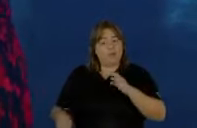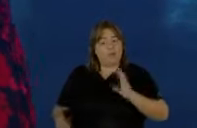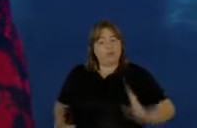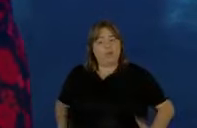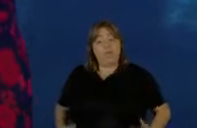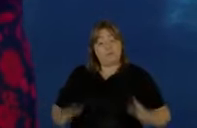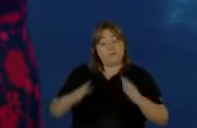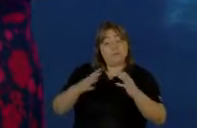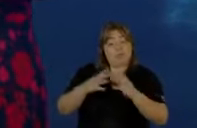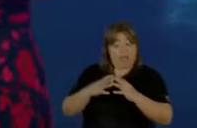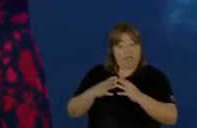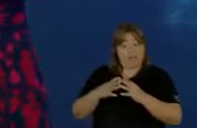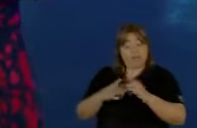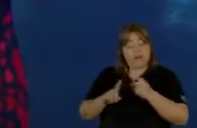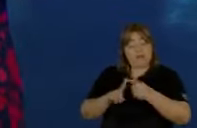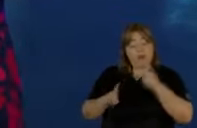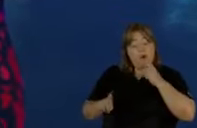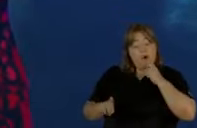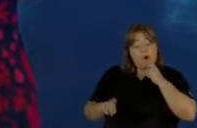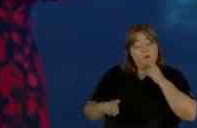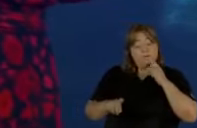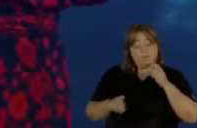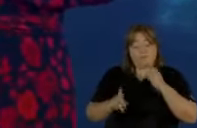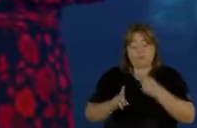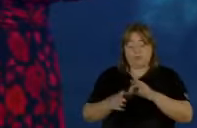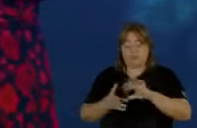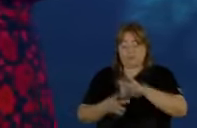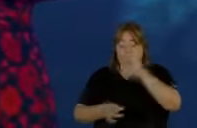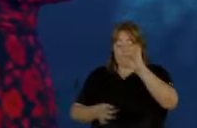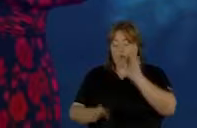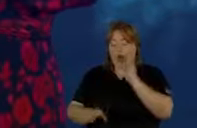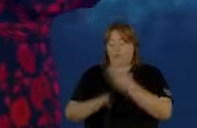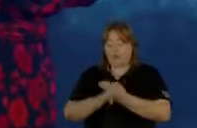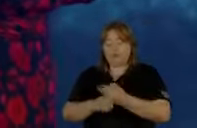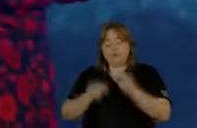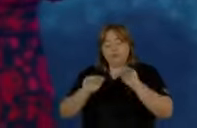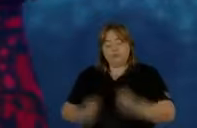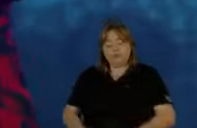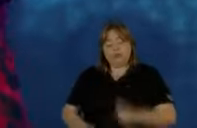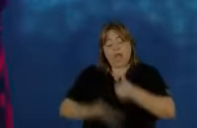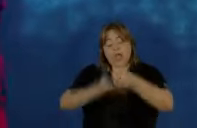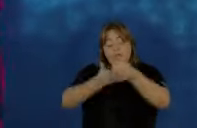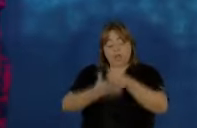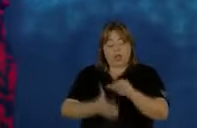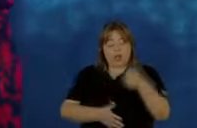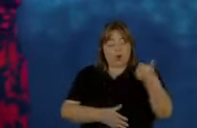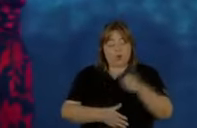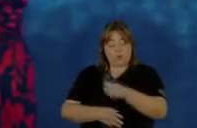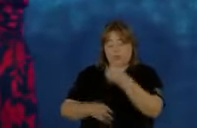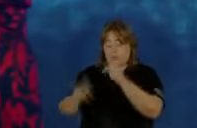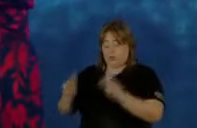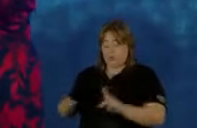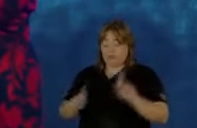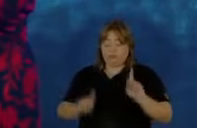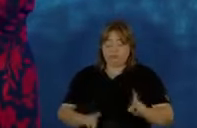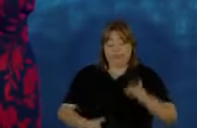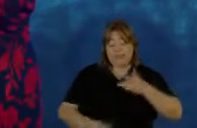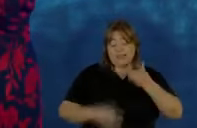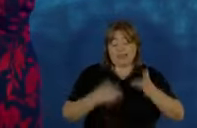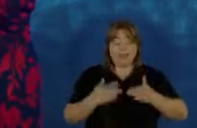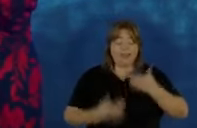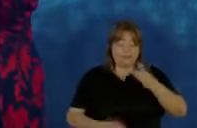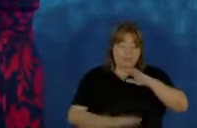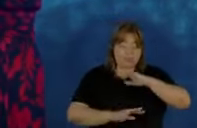hijos espirituales, puedes mentorear, puedes bendecir, puedes ayudar a otros y sentirte plena en el